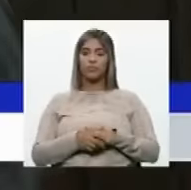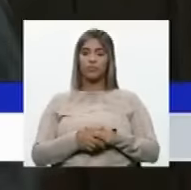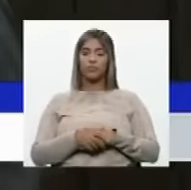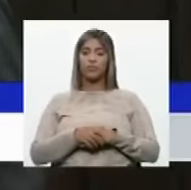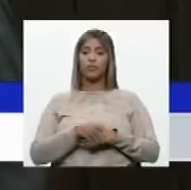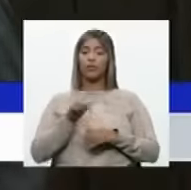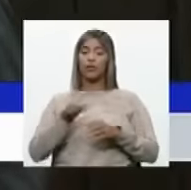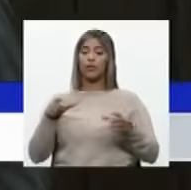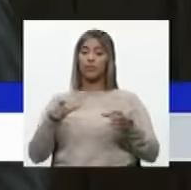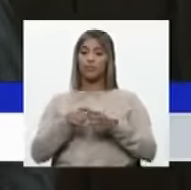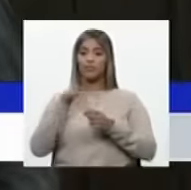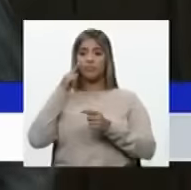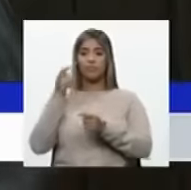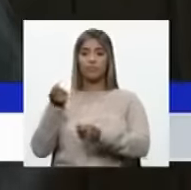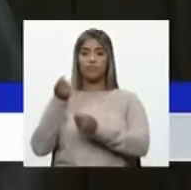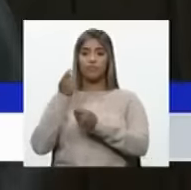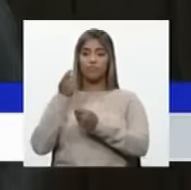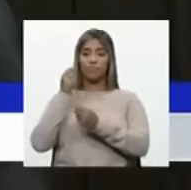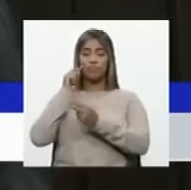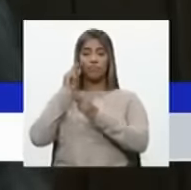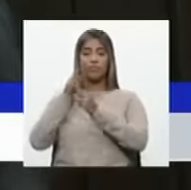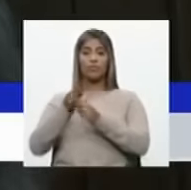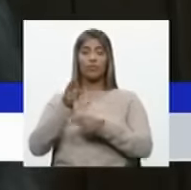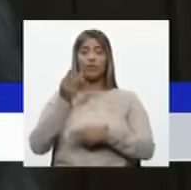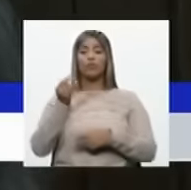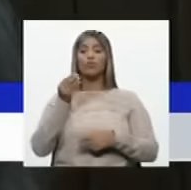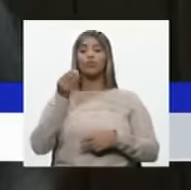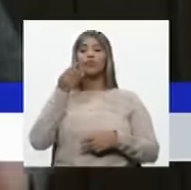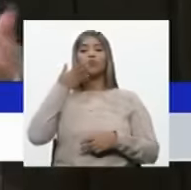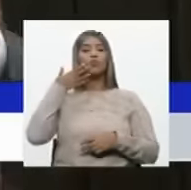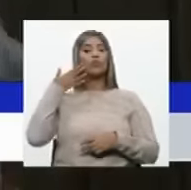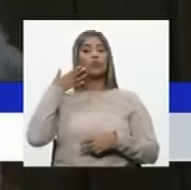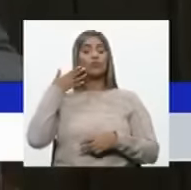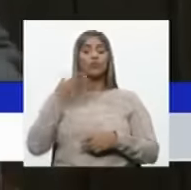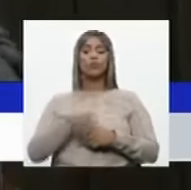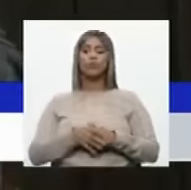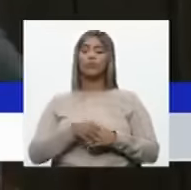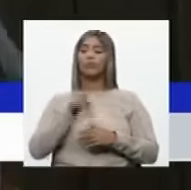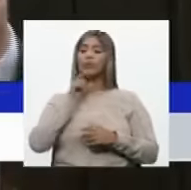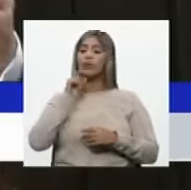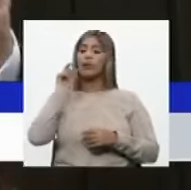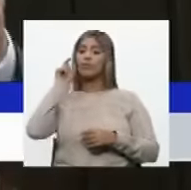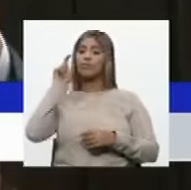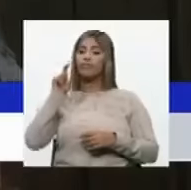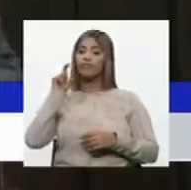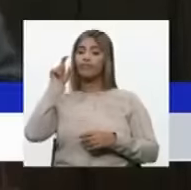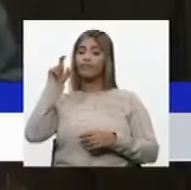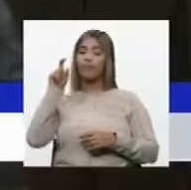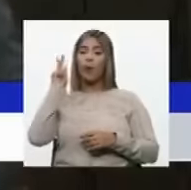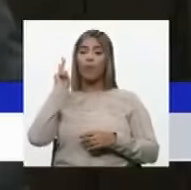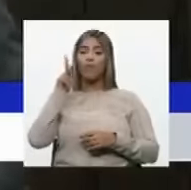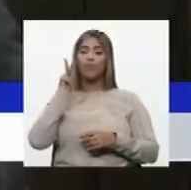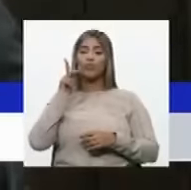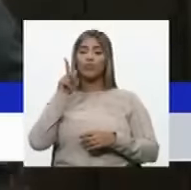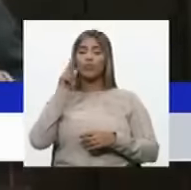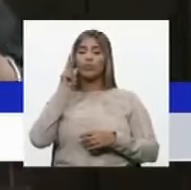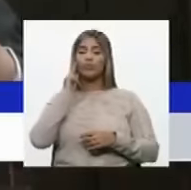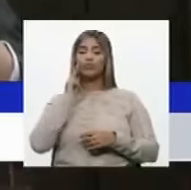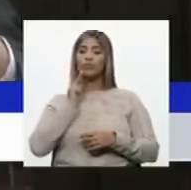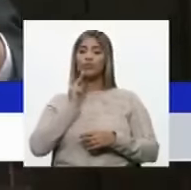Cámara recuerde con honor y con orgullo quien fuera uno de los maestros del Libertador.